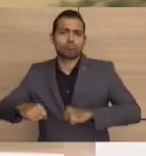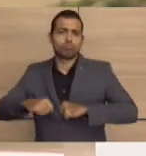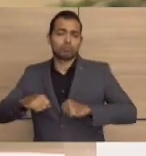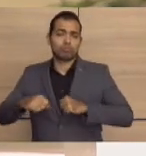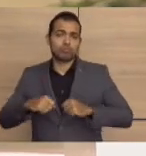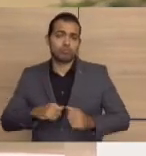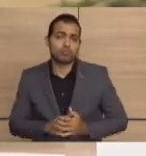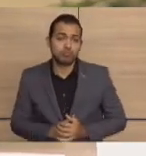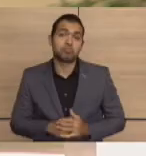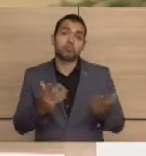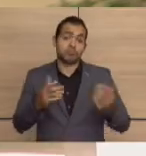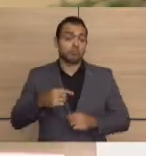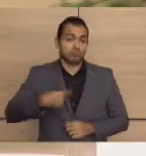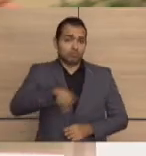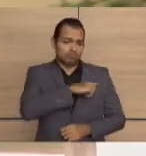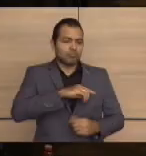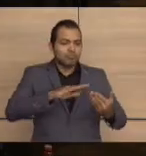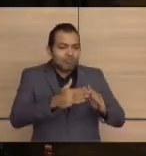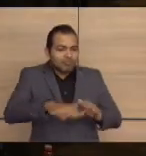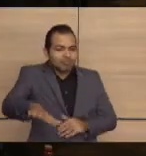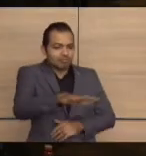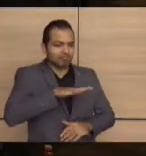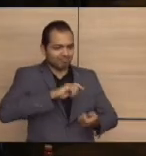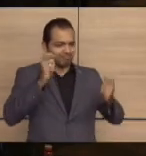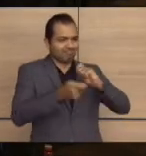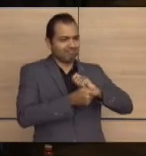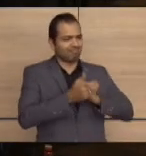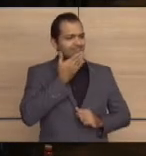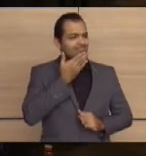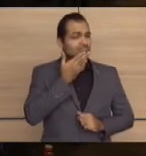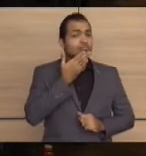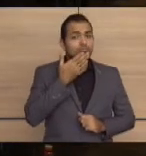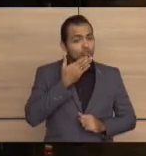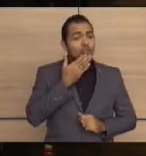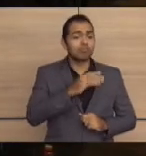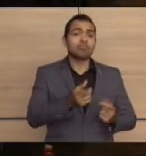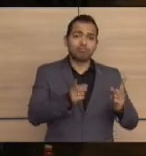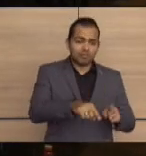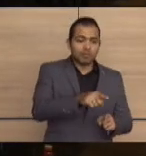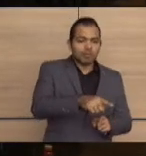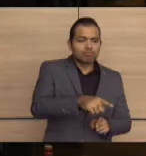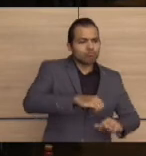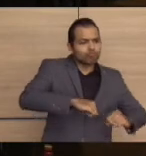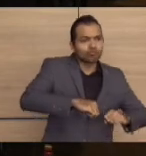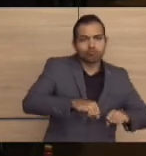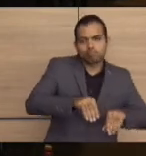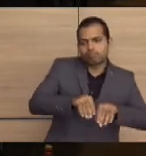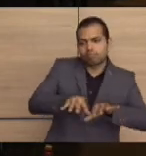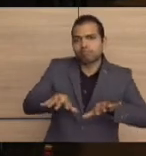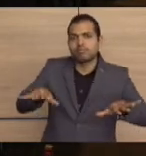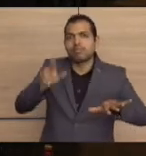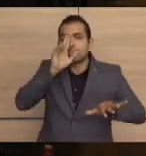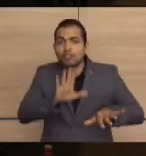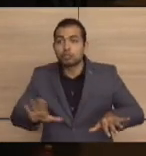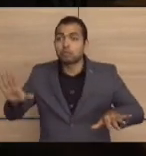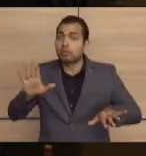población o en nuestras comunidades, sino a nivel nacional y, por qué no, internacional. Lo segundo, la segunda estrategia que de pronto propongo